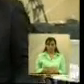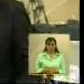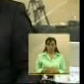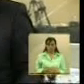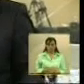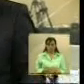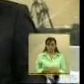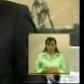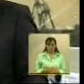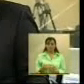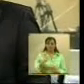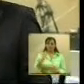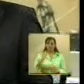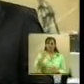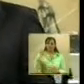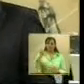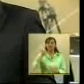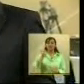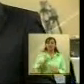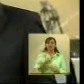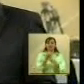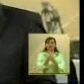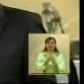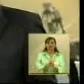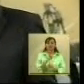Sin derechos a la defensa, incomunicado.